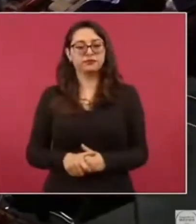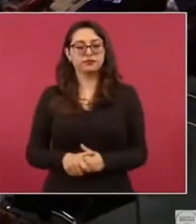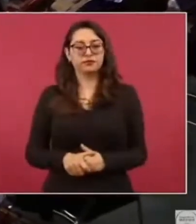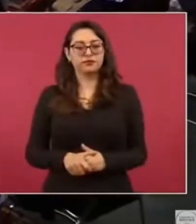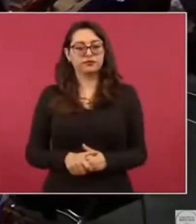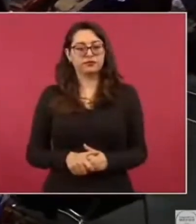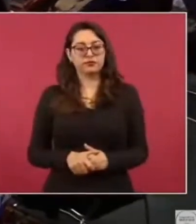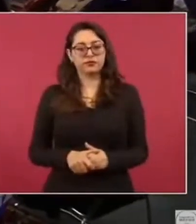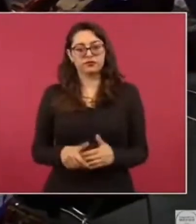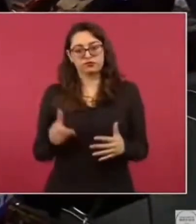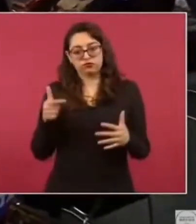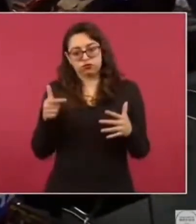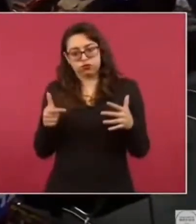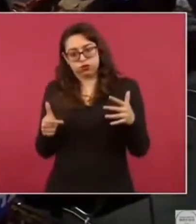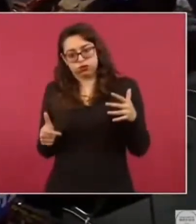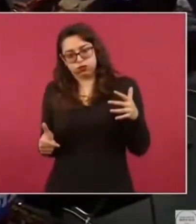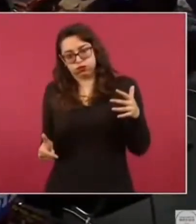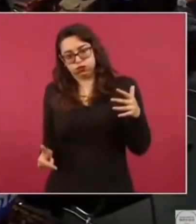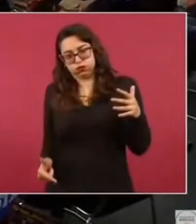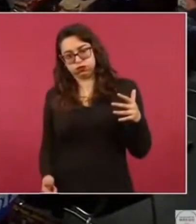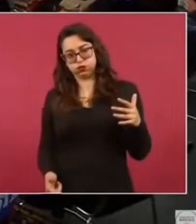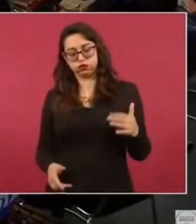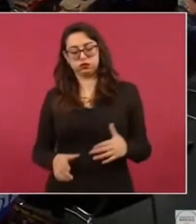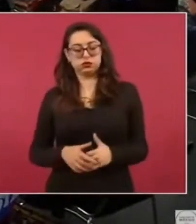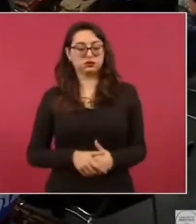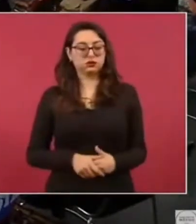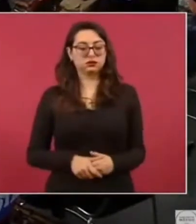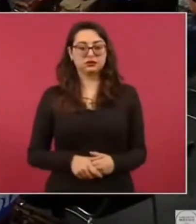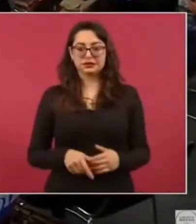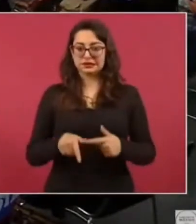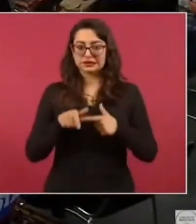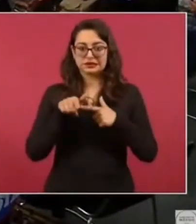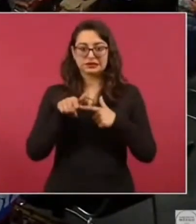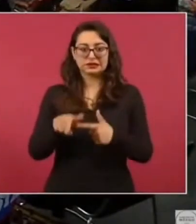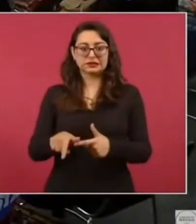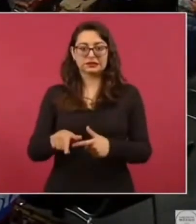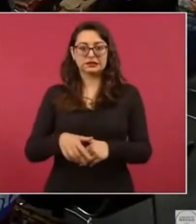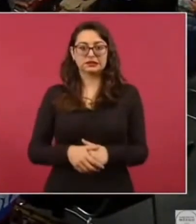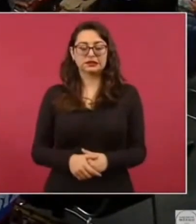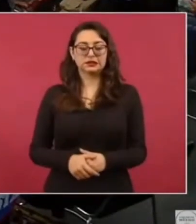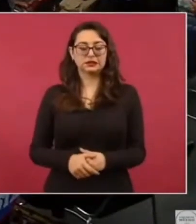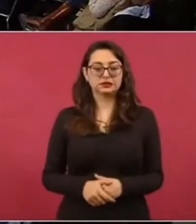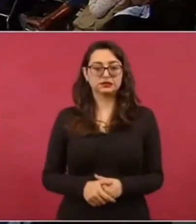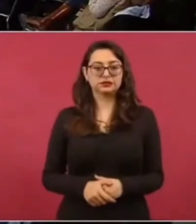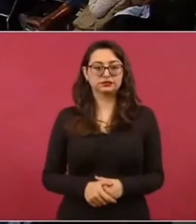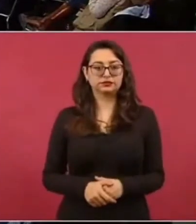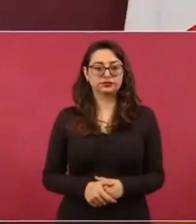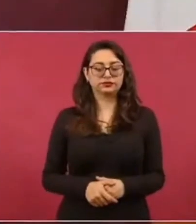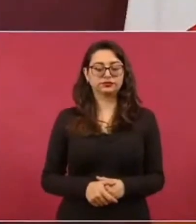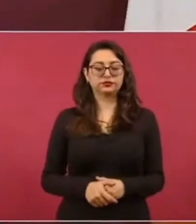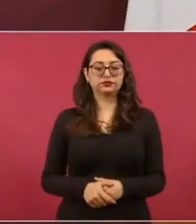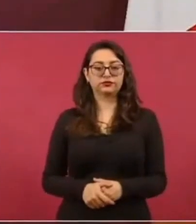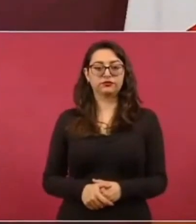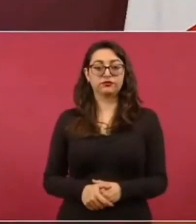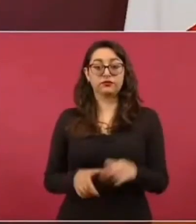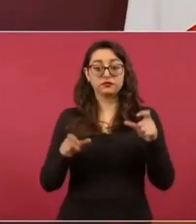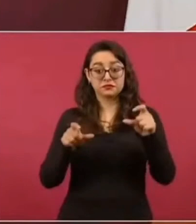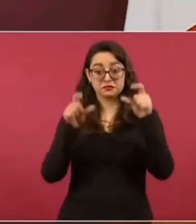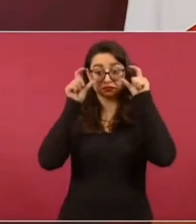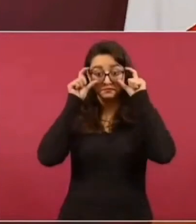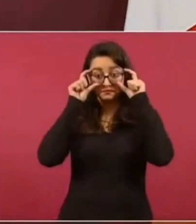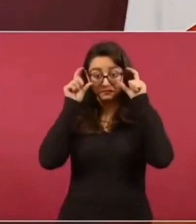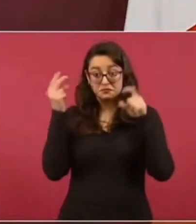Bueno, esto no lo deseo, aunque se los detengo. 30,000 pesos. Apoyo económico para